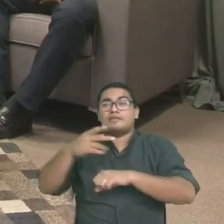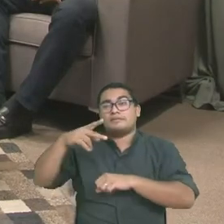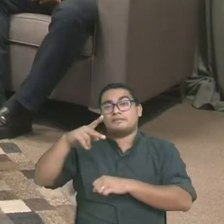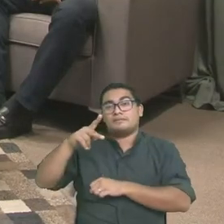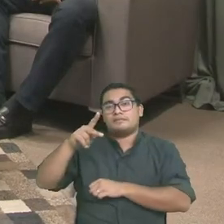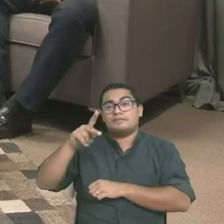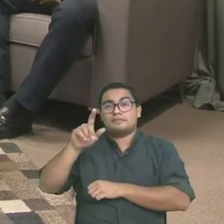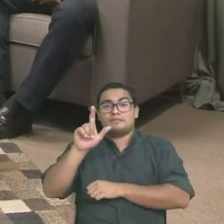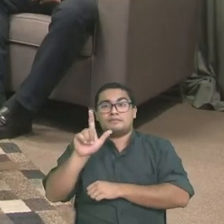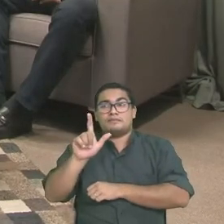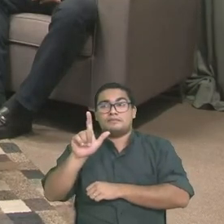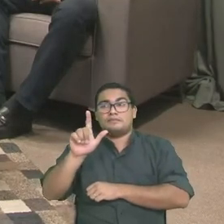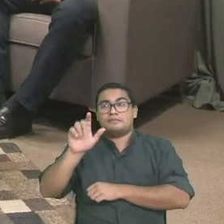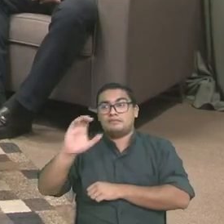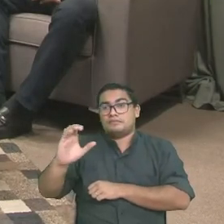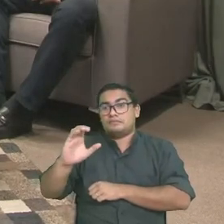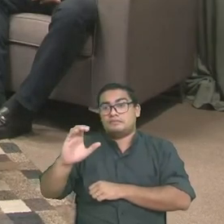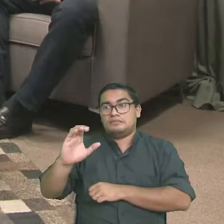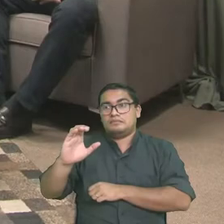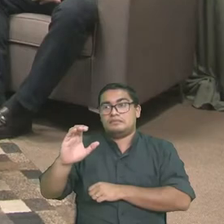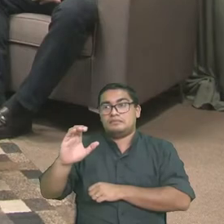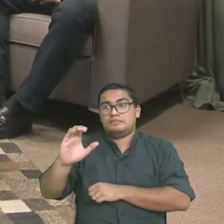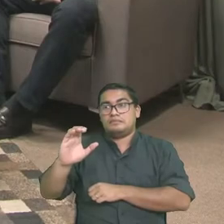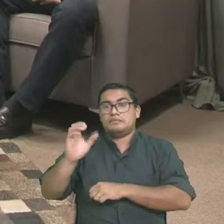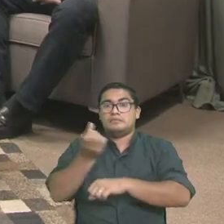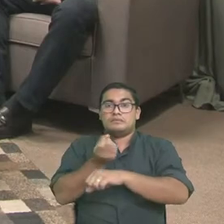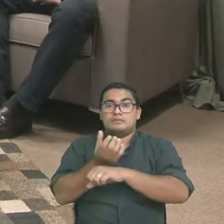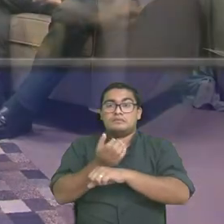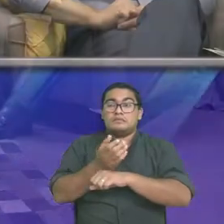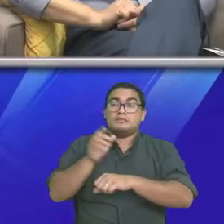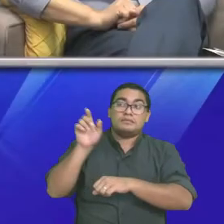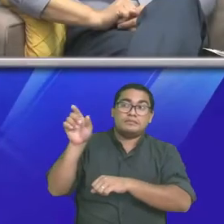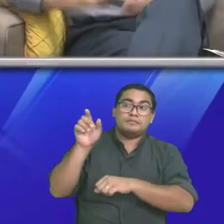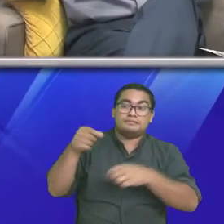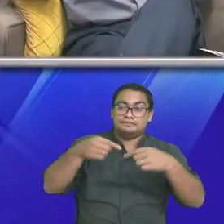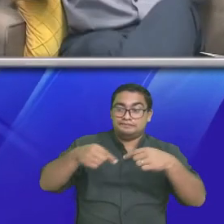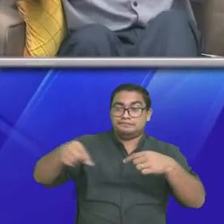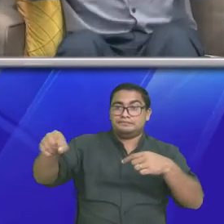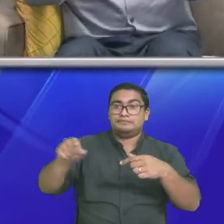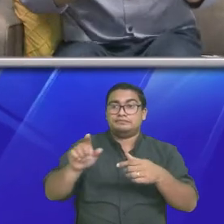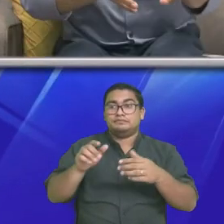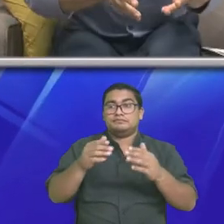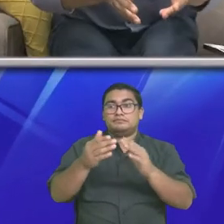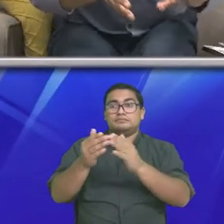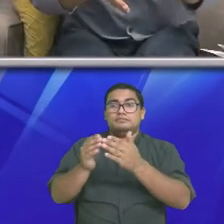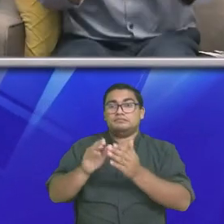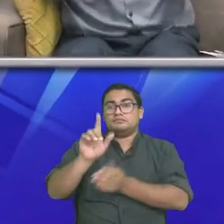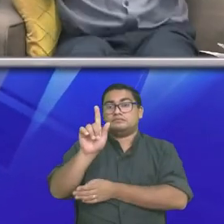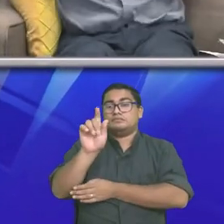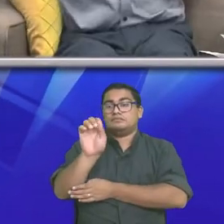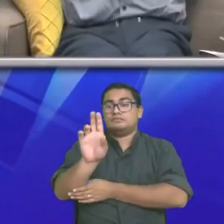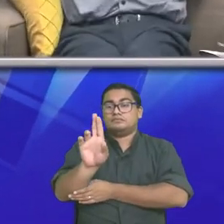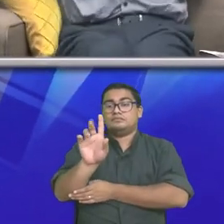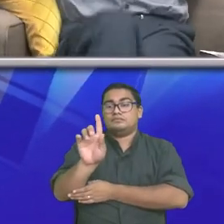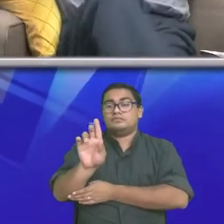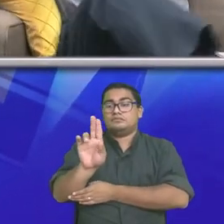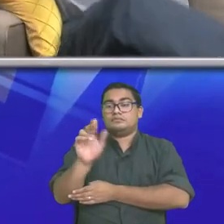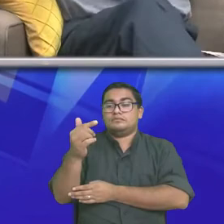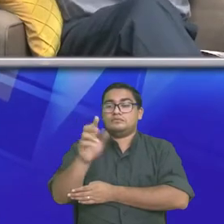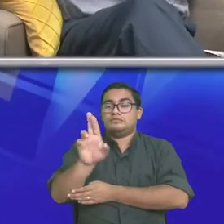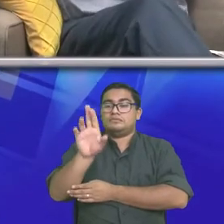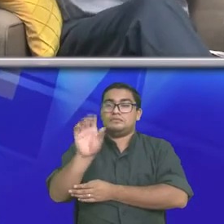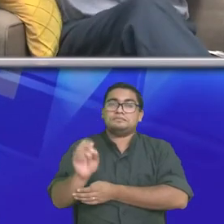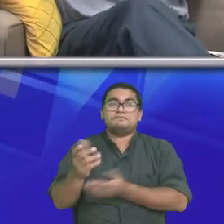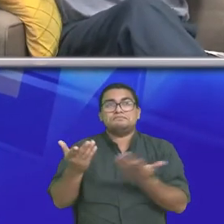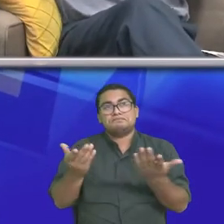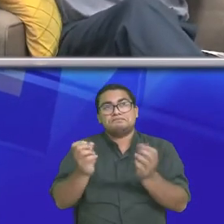gobernado hoy día por el PLC, que es el Tortuguero. Entonces, cuando viene este proyecto y decimos,